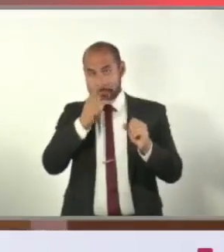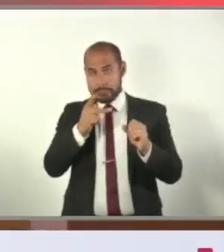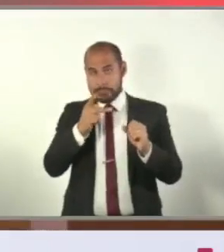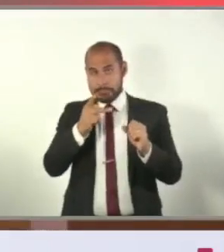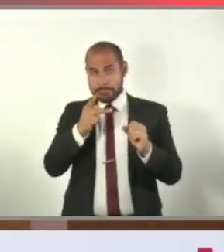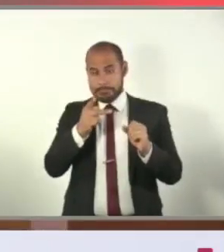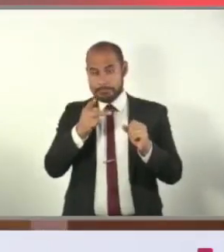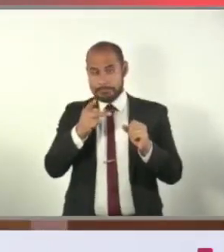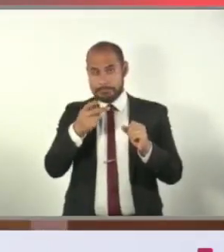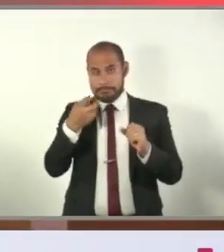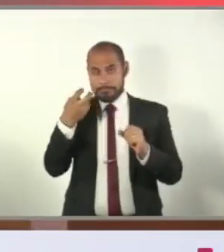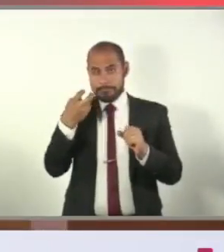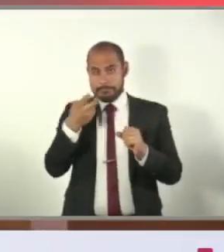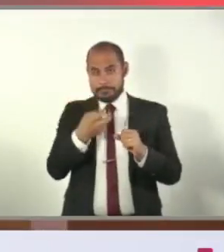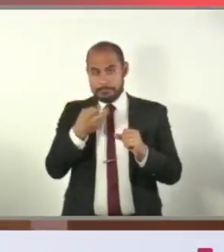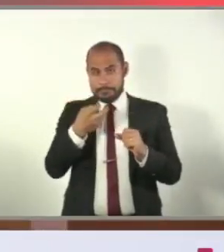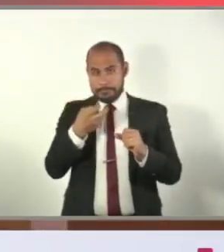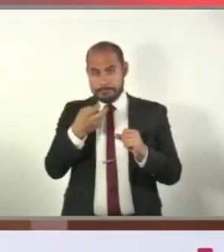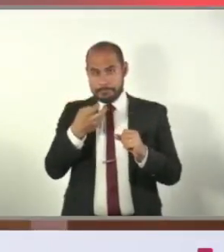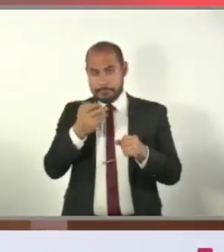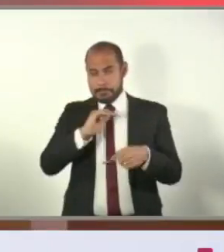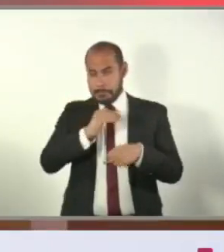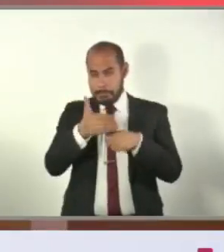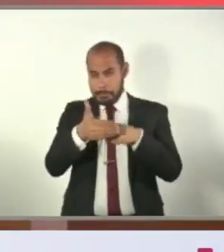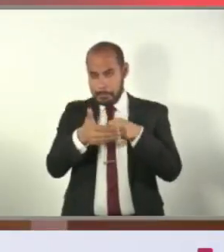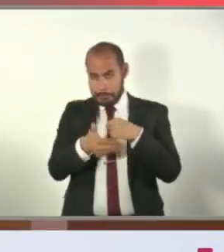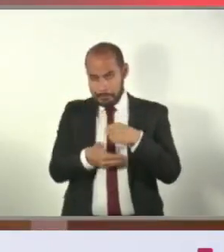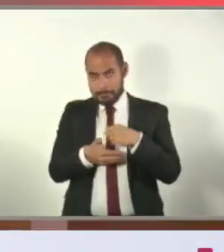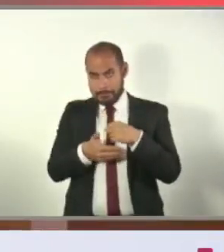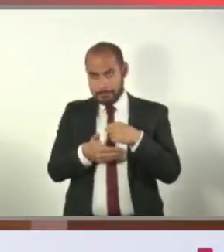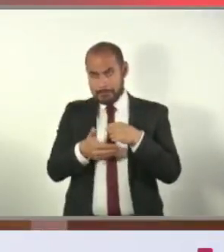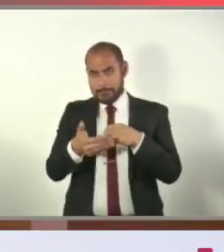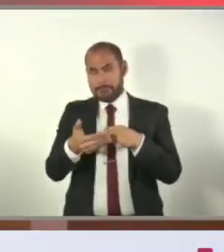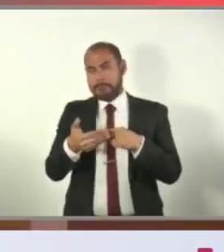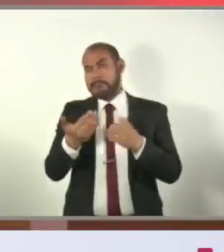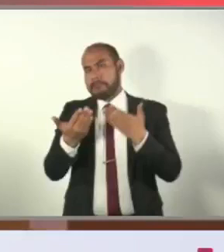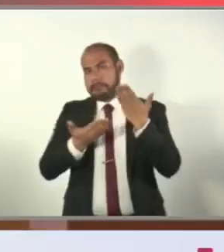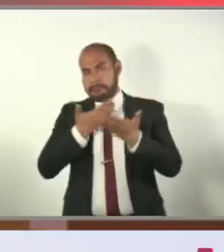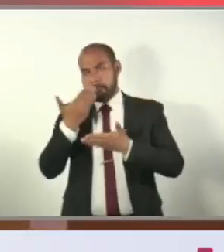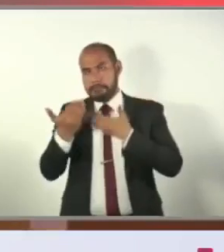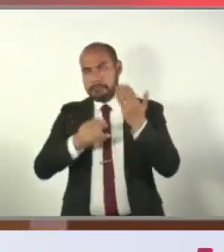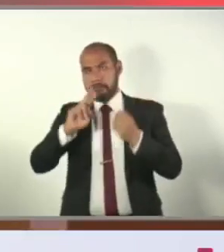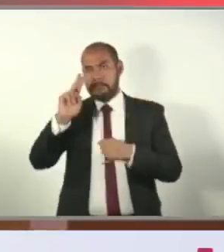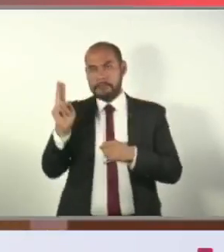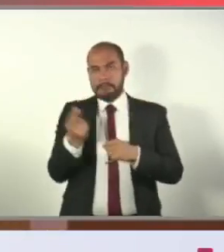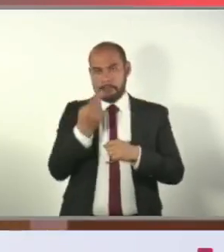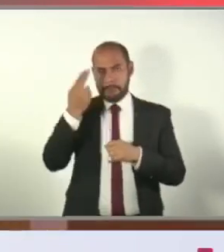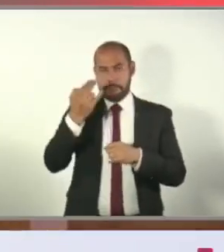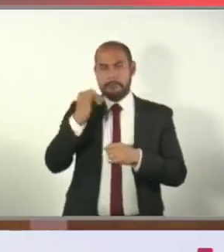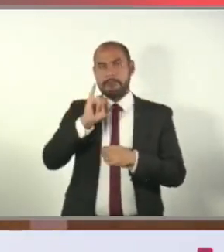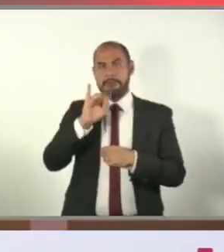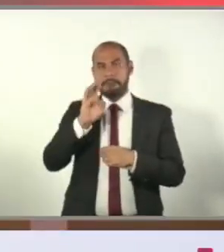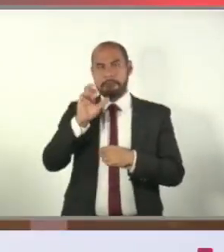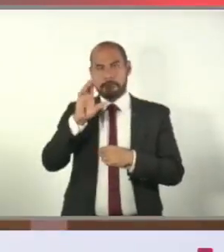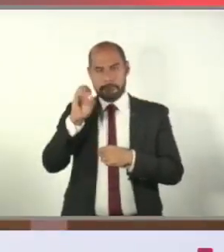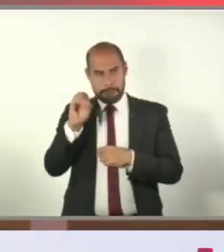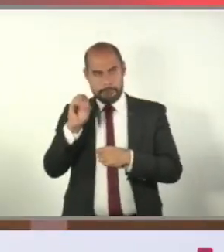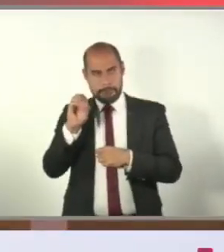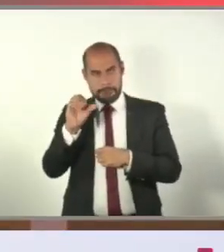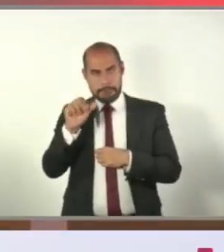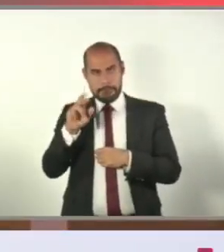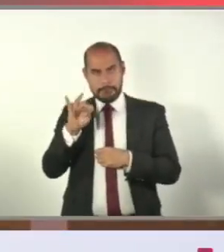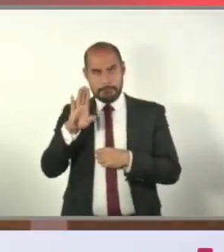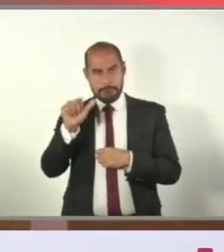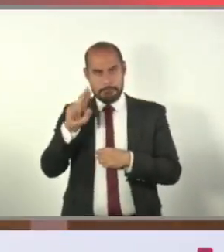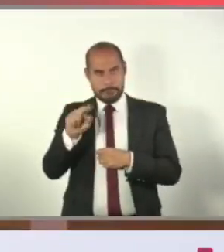de estudios de posgrado en la Universidad Iberoamericana de Puebla.